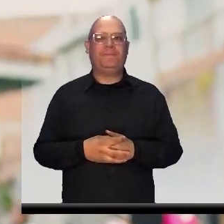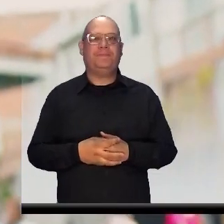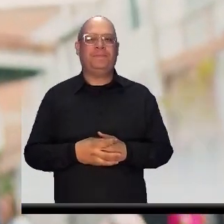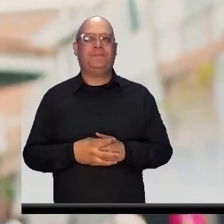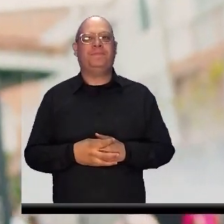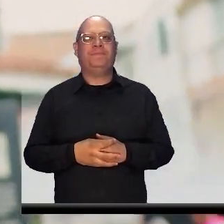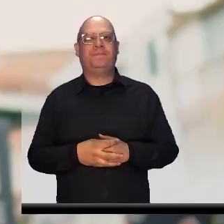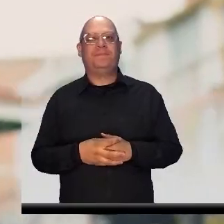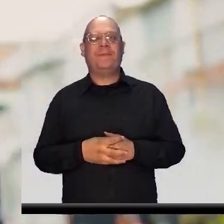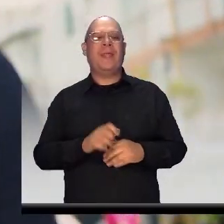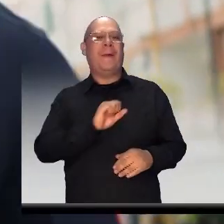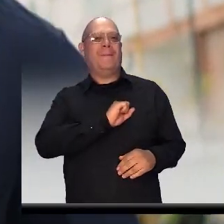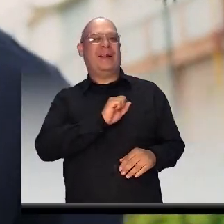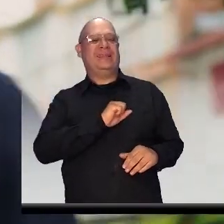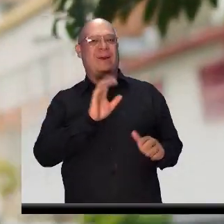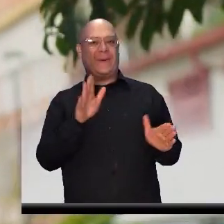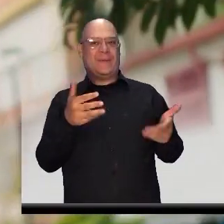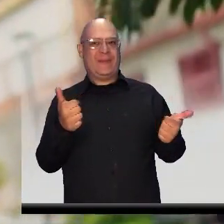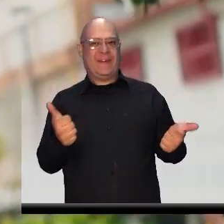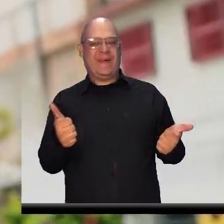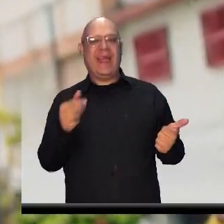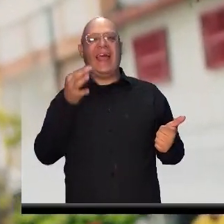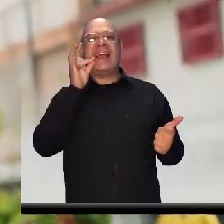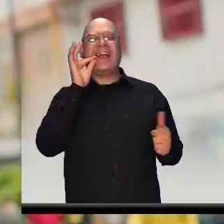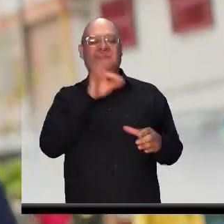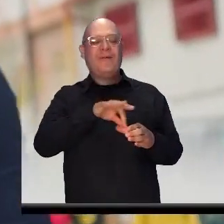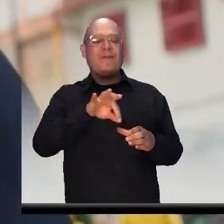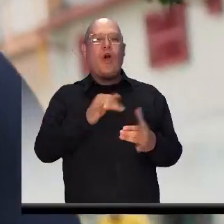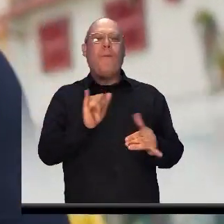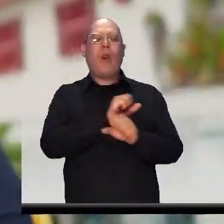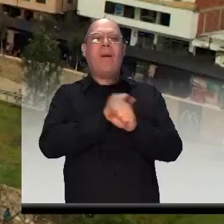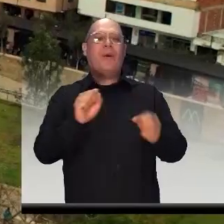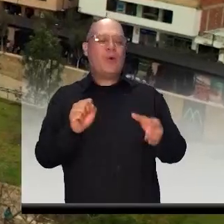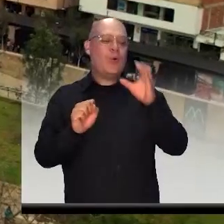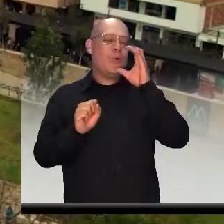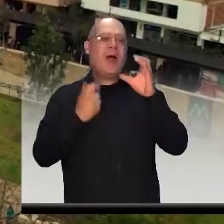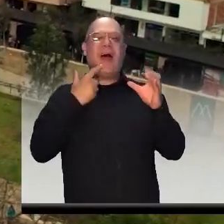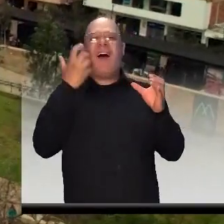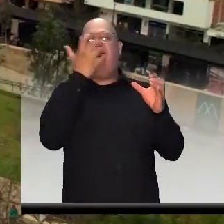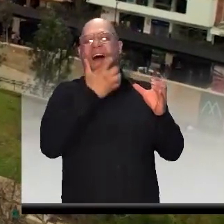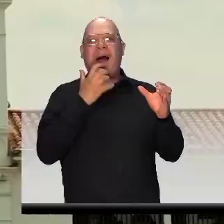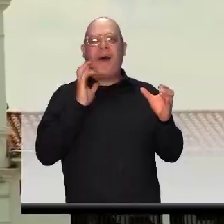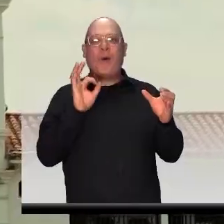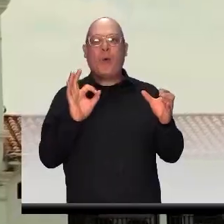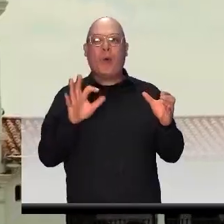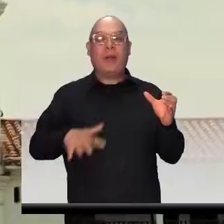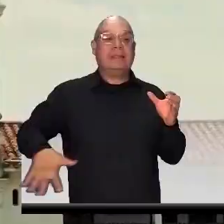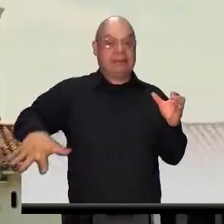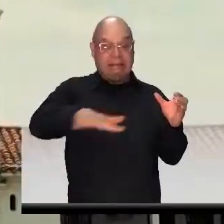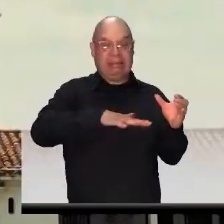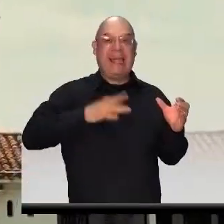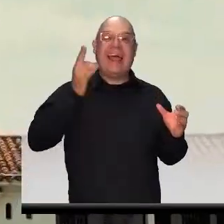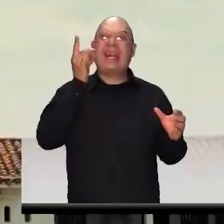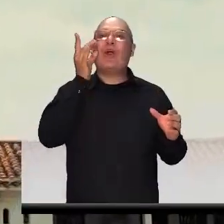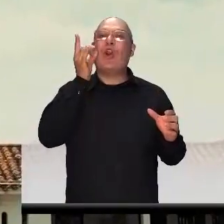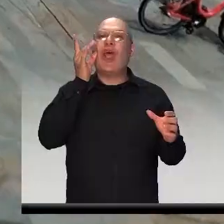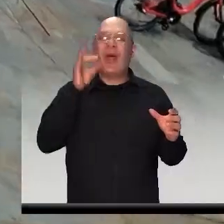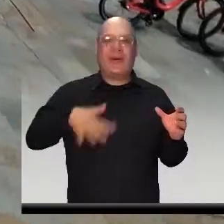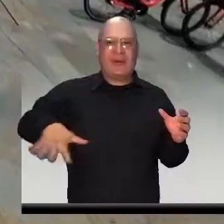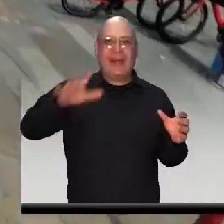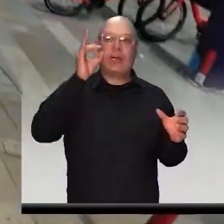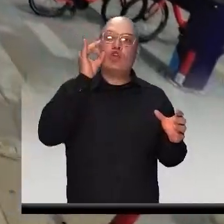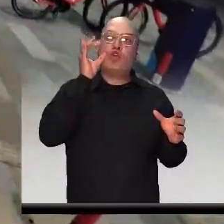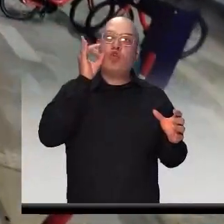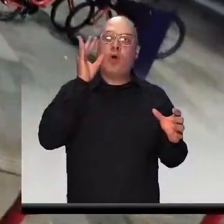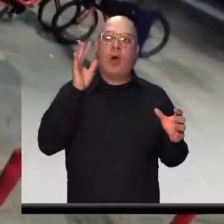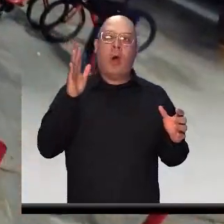Hey, parceros, ¿cómo vamos pues? Aquí tomándome el cafecito de la mañana, bien rico, bien calientico. Y pues nada, estamos en Río Negro. Y saben que Río Negro, al igual que muchas zonas del país,